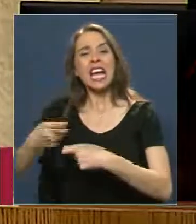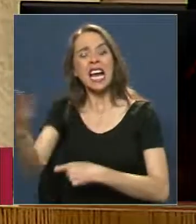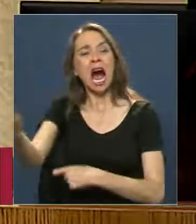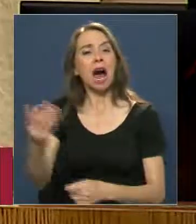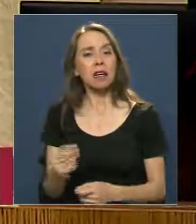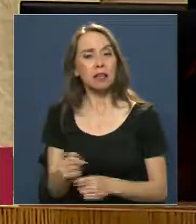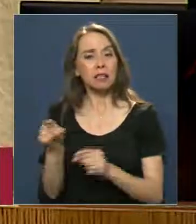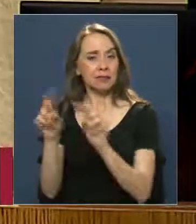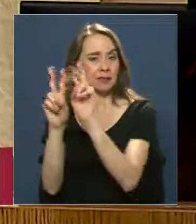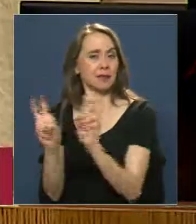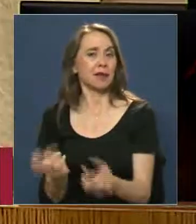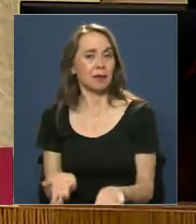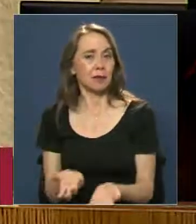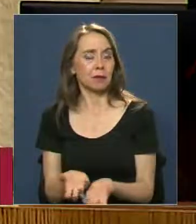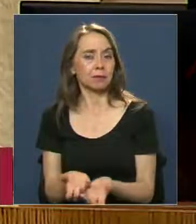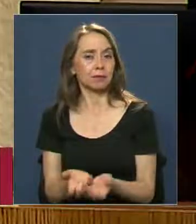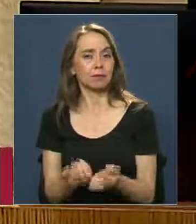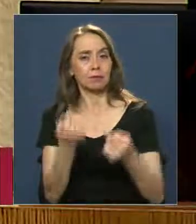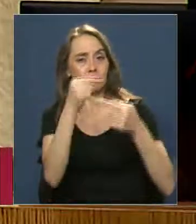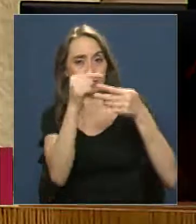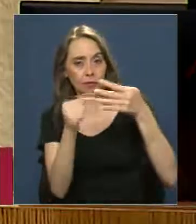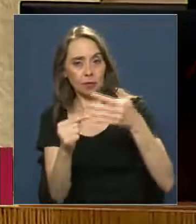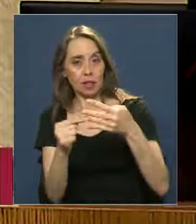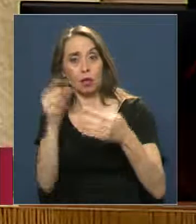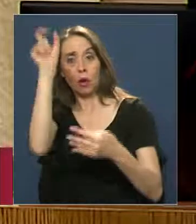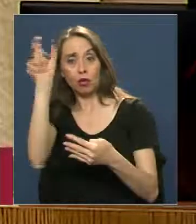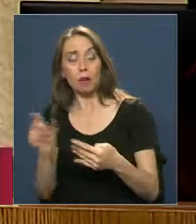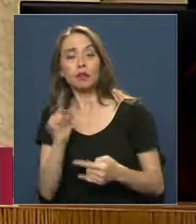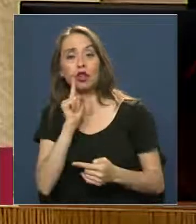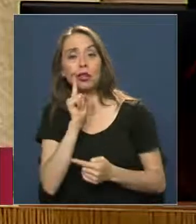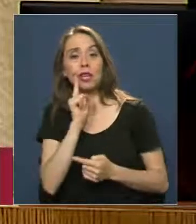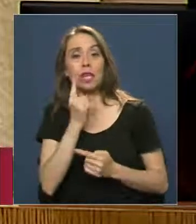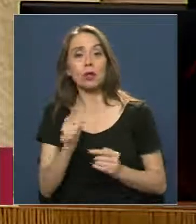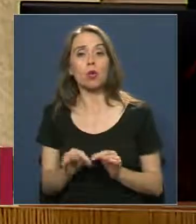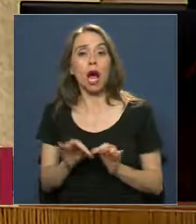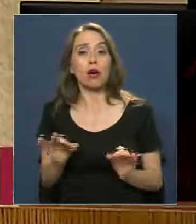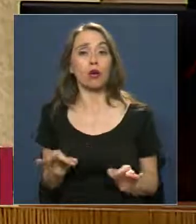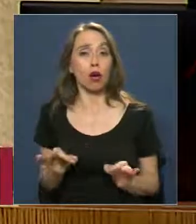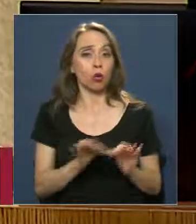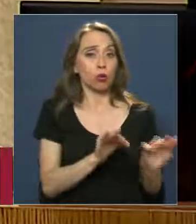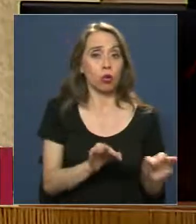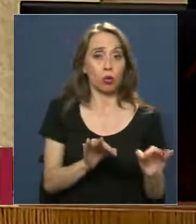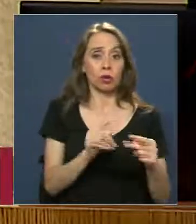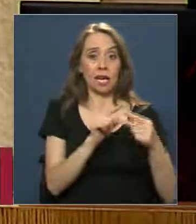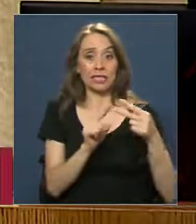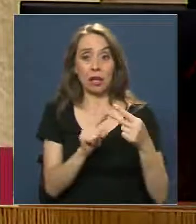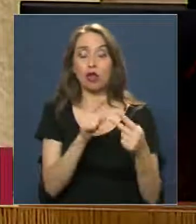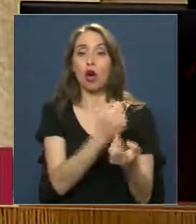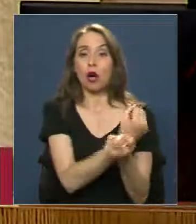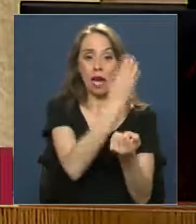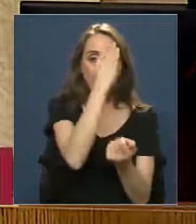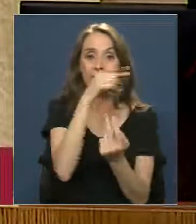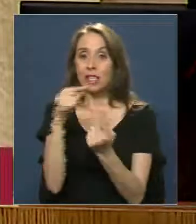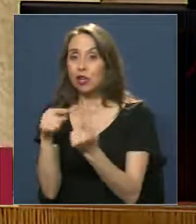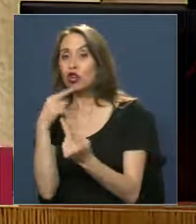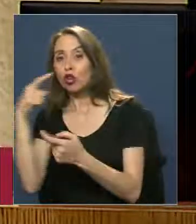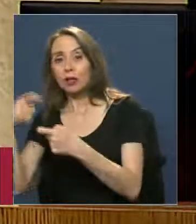Conductas que incitan al odio, las dos. También incitan al